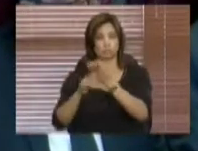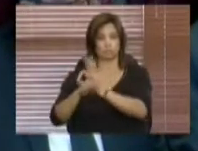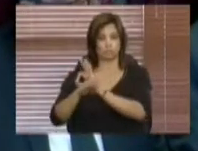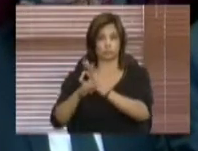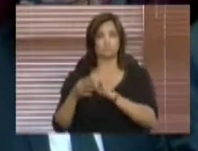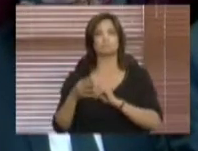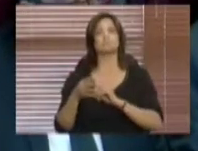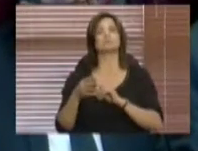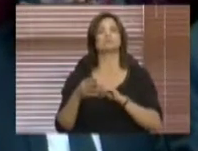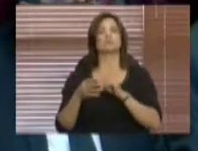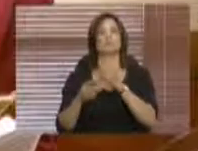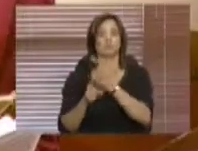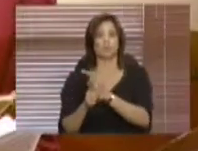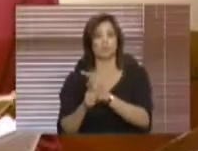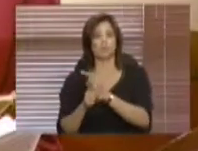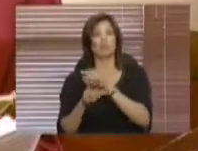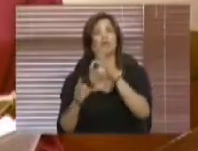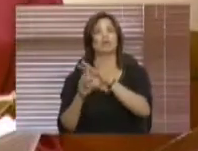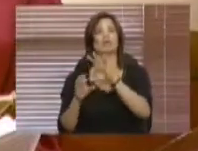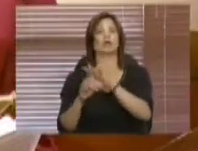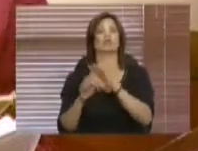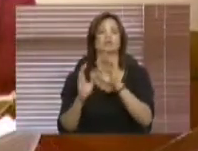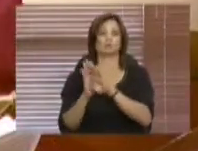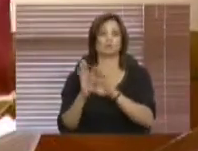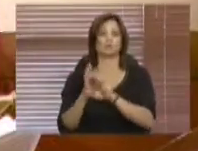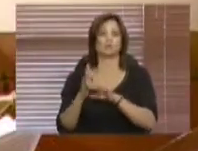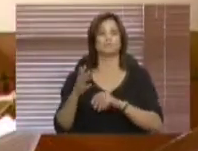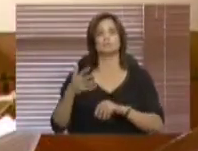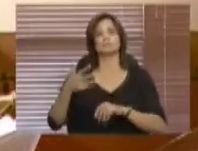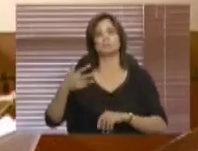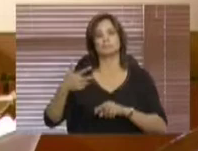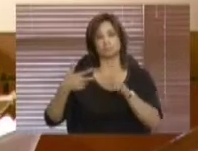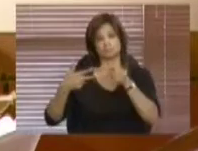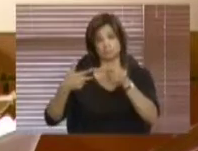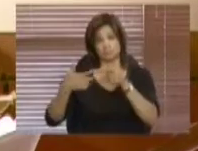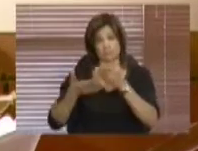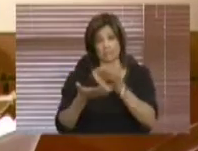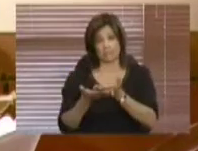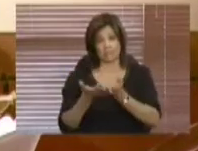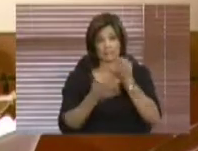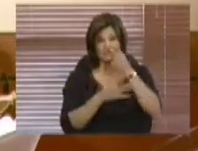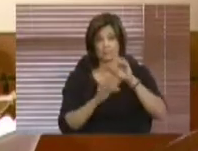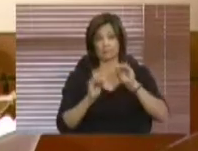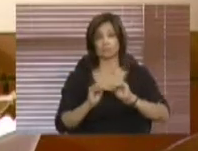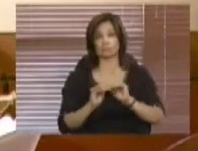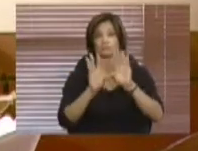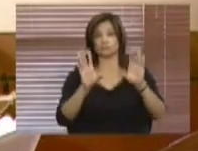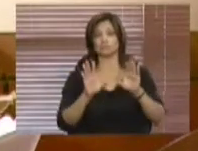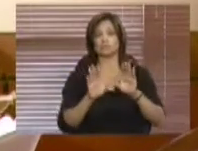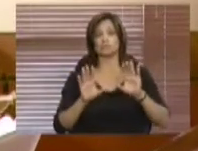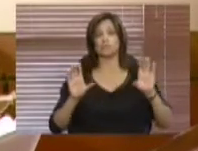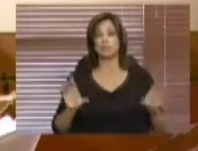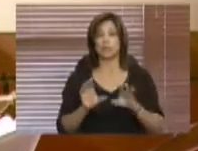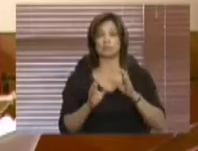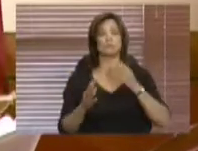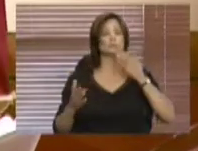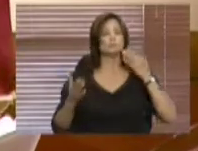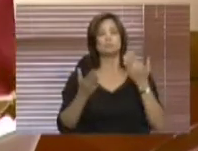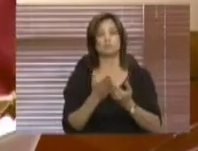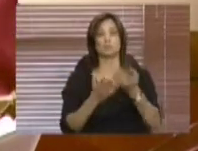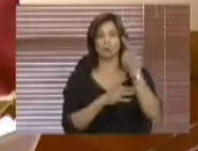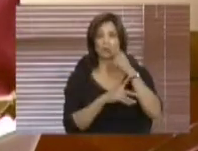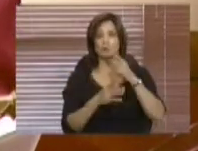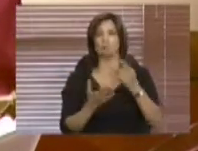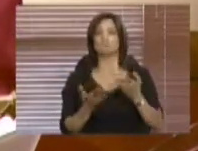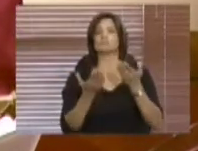funcionales, ordinaria, electoral y constitucional. Garantizar la transparencia, eficiencia y la calidad en